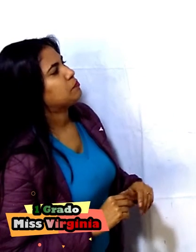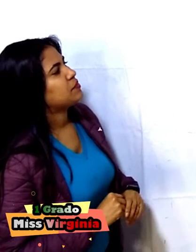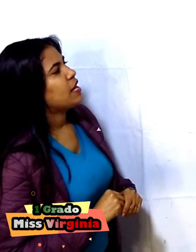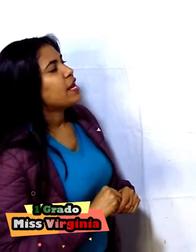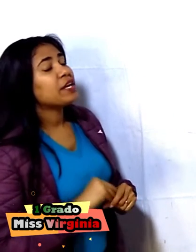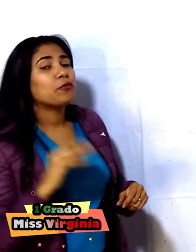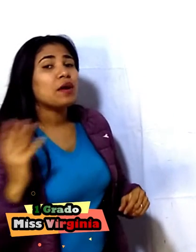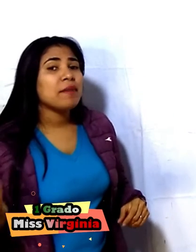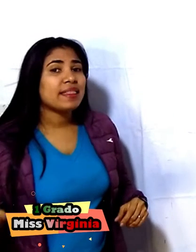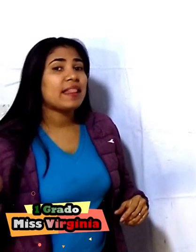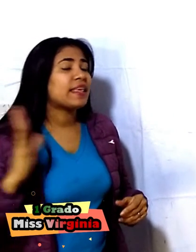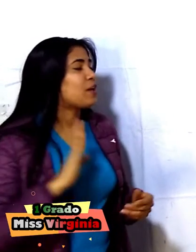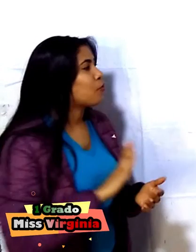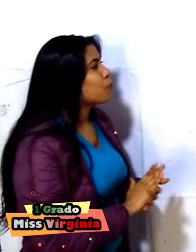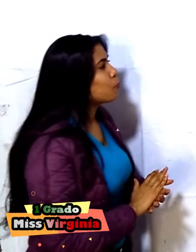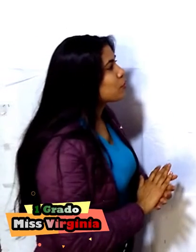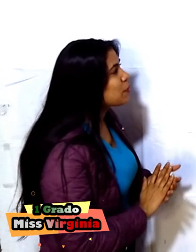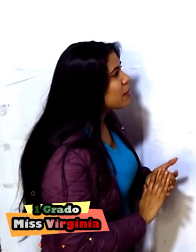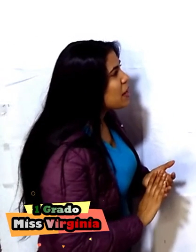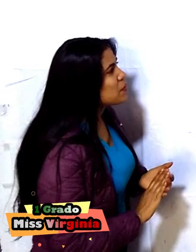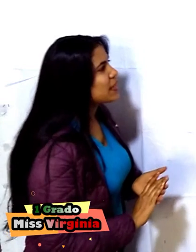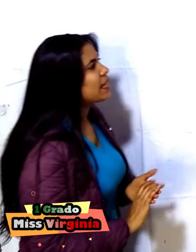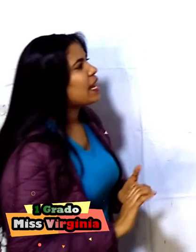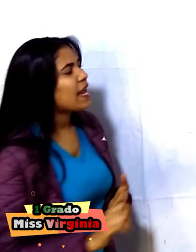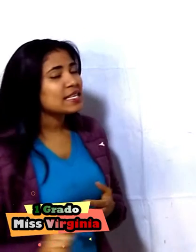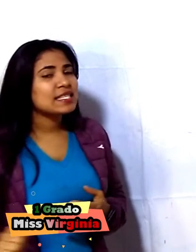¿ya? Igualmente tengo otra